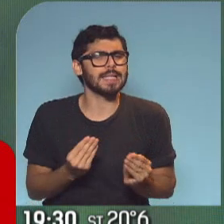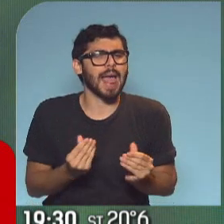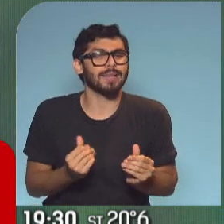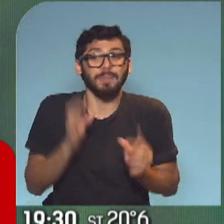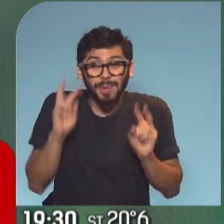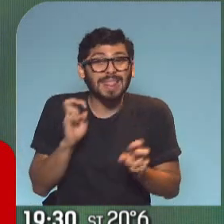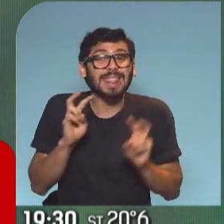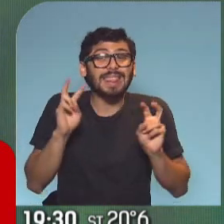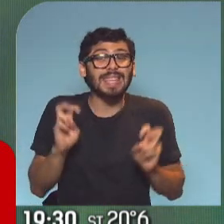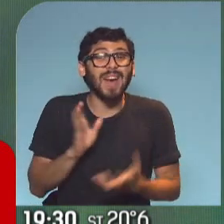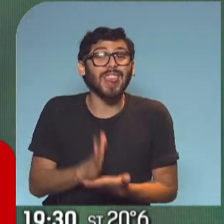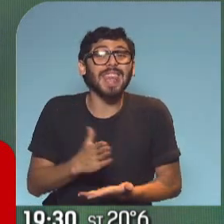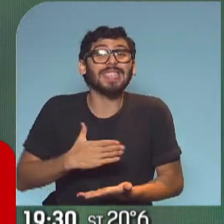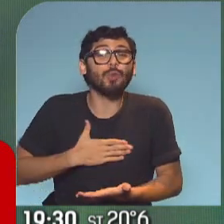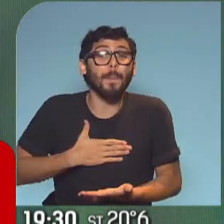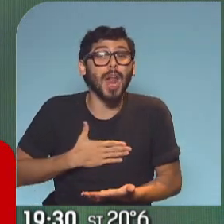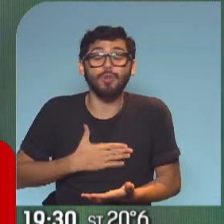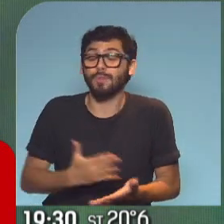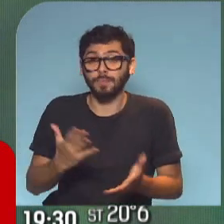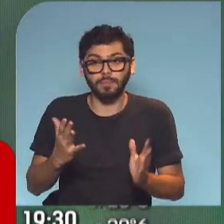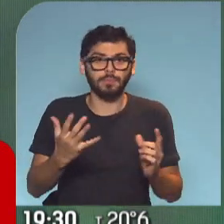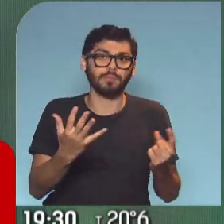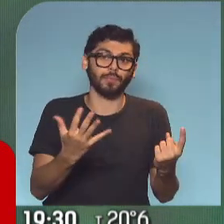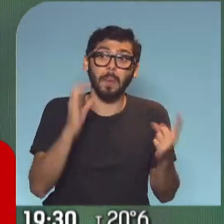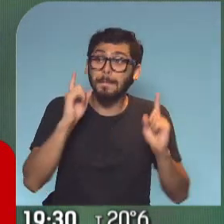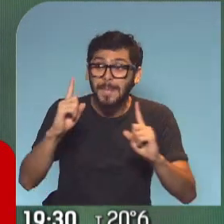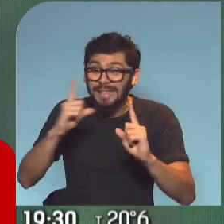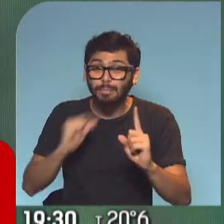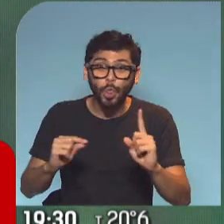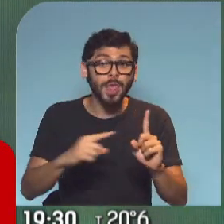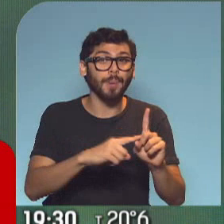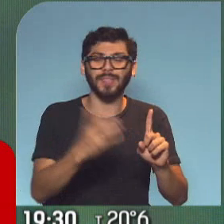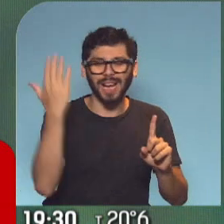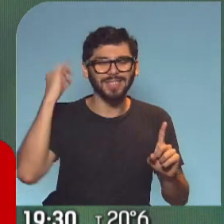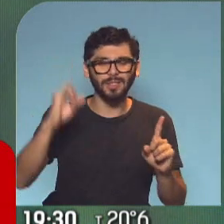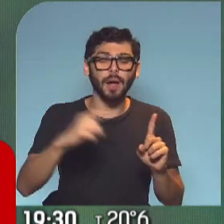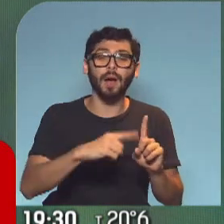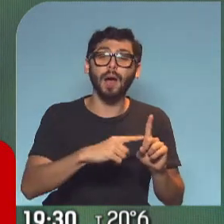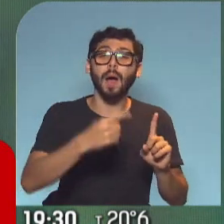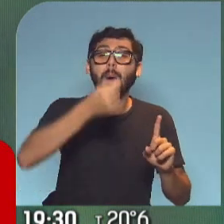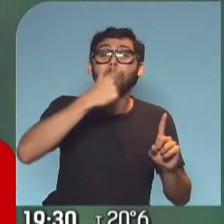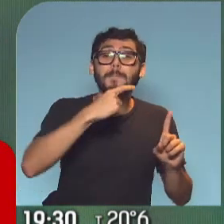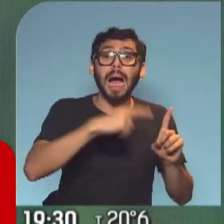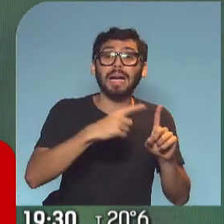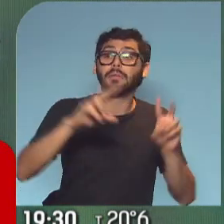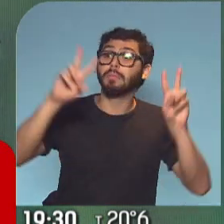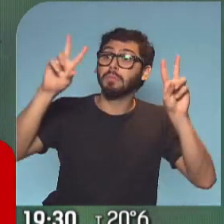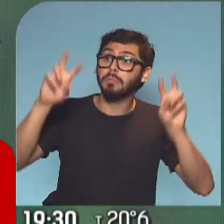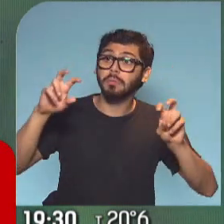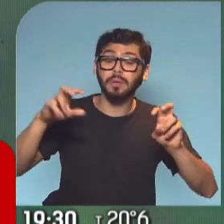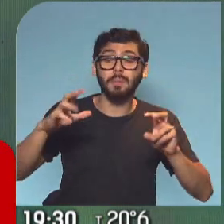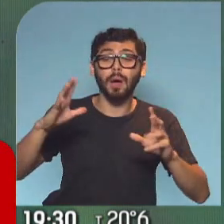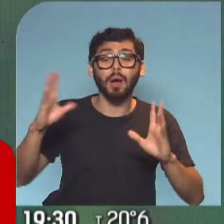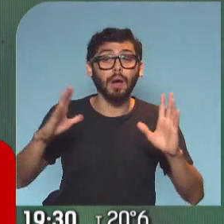derechos humanos. Justamente, el mismo día en el que Mauricio Macri, también lo contábamos ayer, no tuvo ningún tipo de manifestación